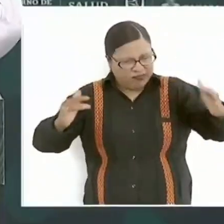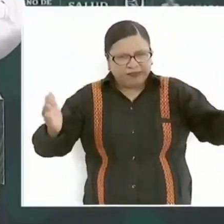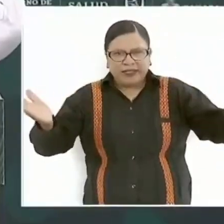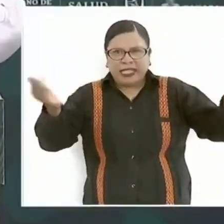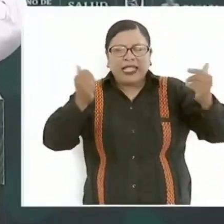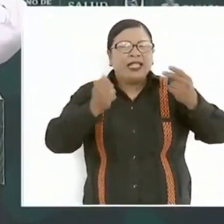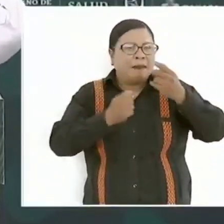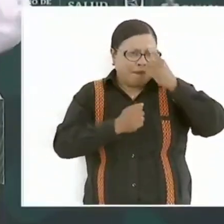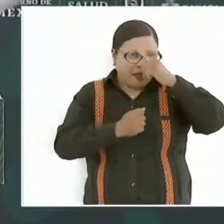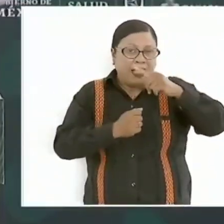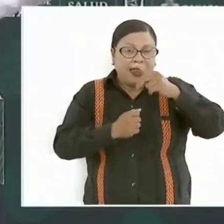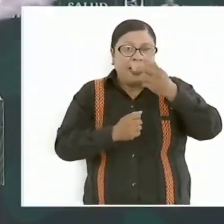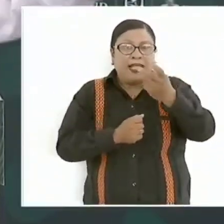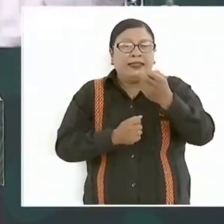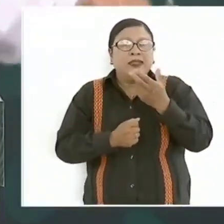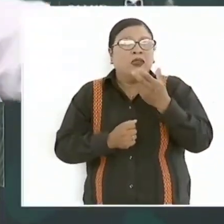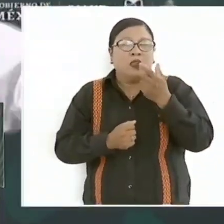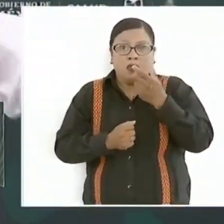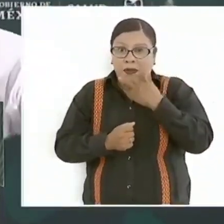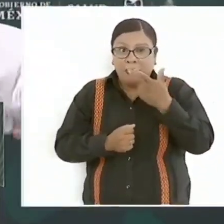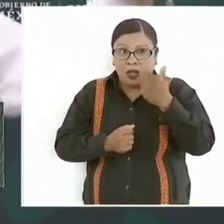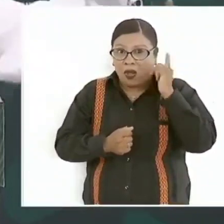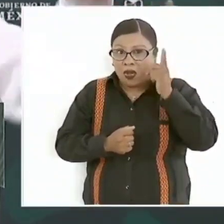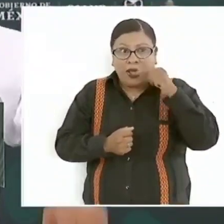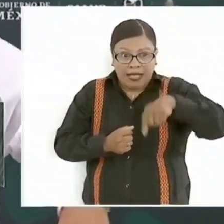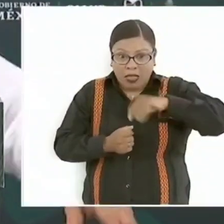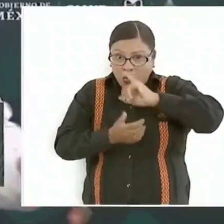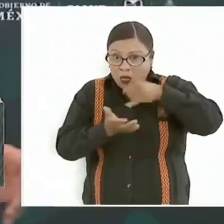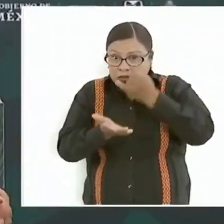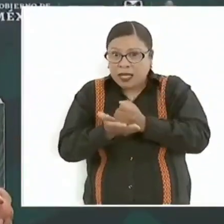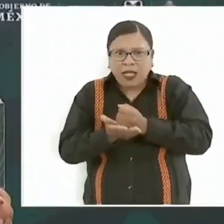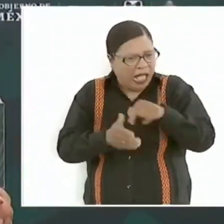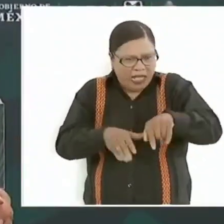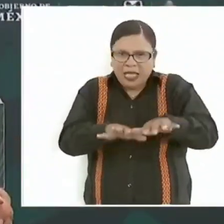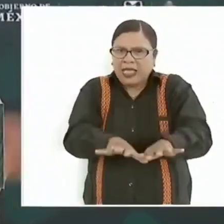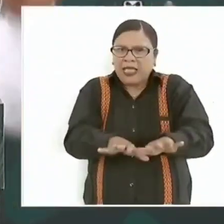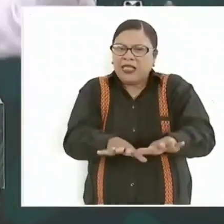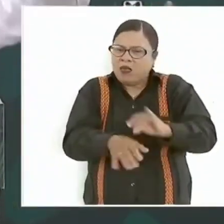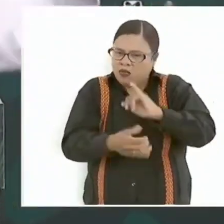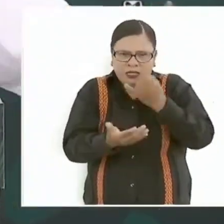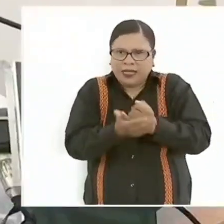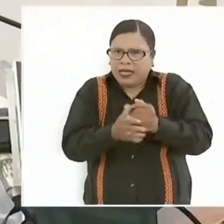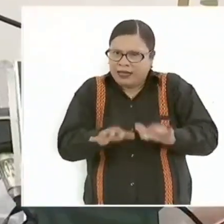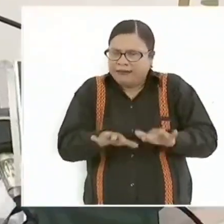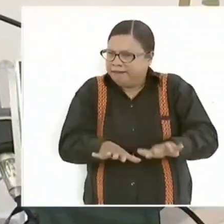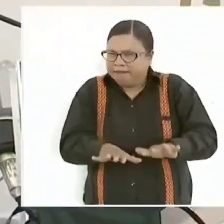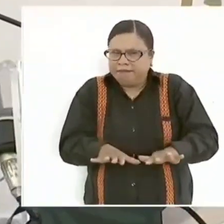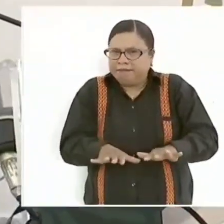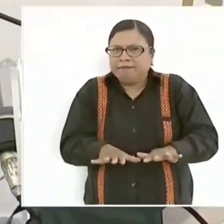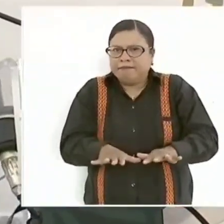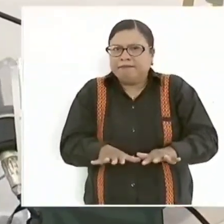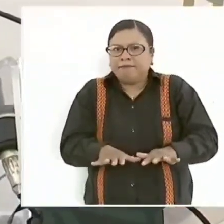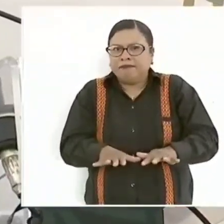lo mejor es que si están aquí en Juchitán, aquí mismo se queden. O sea, que